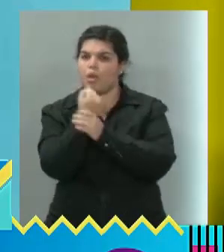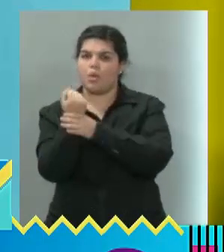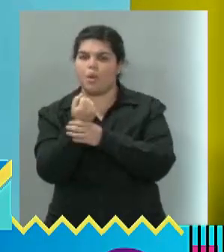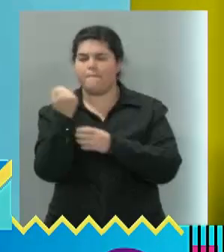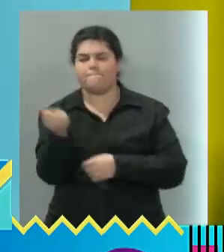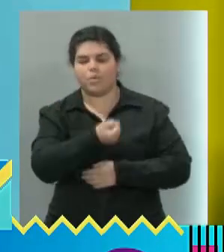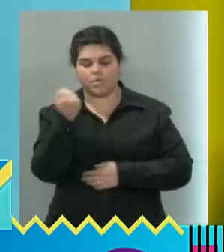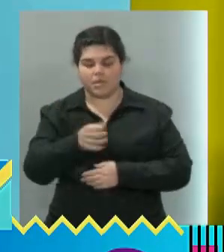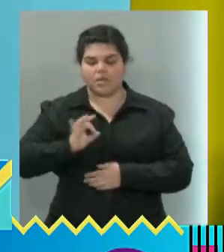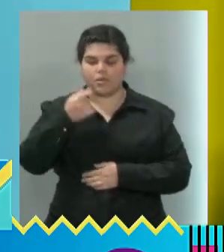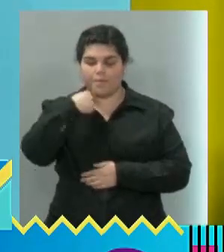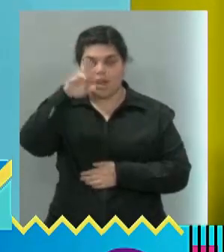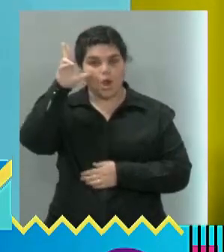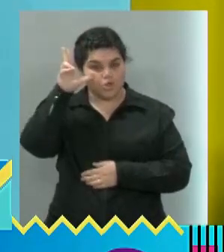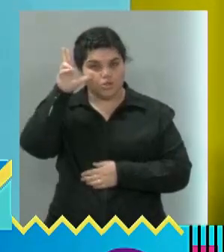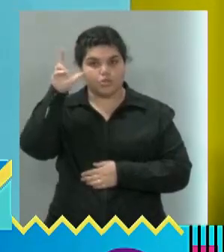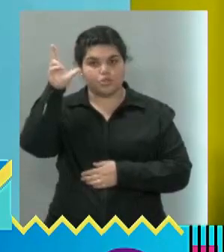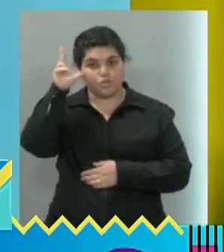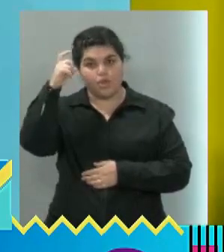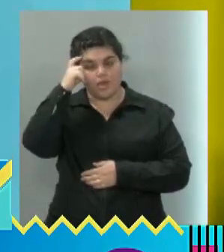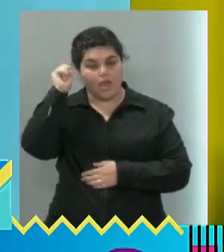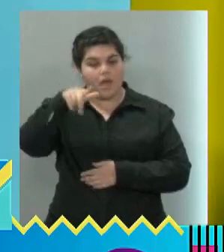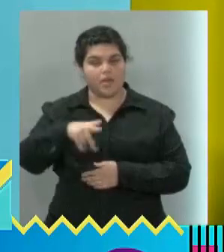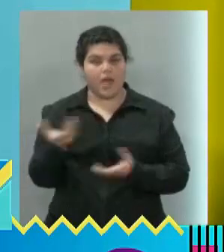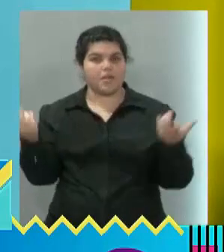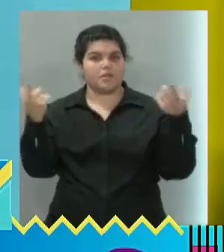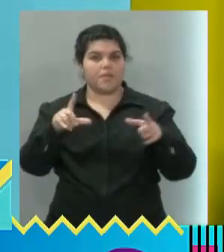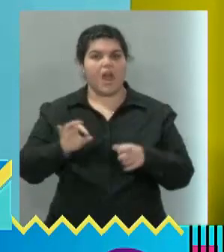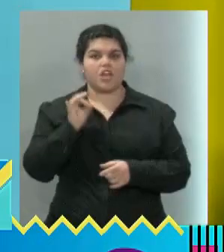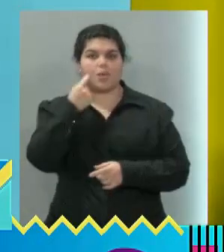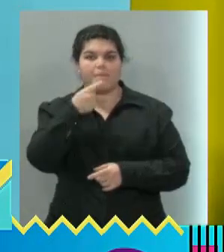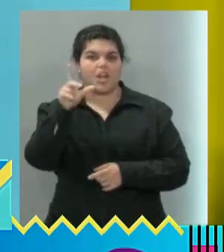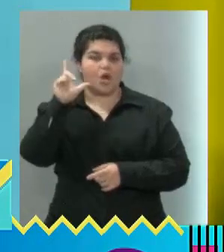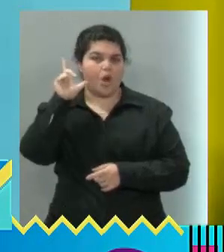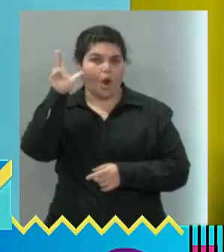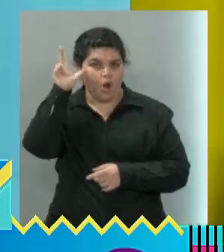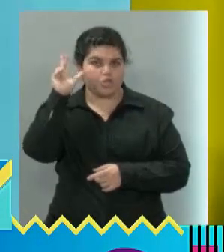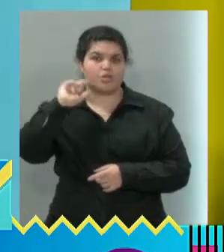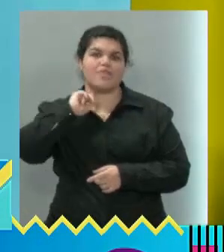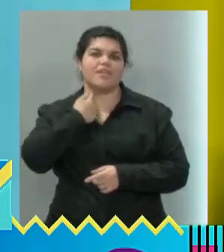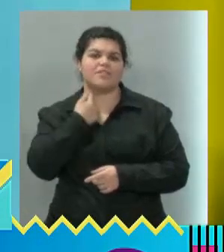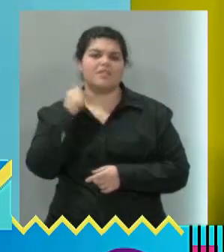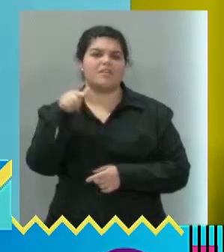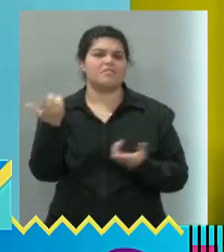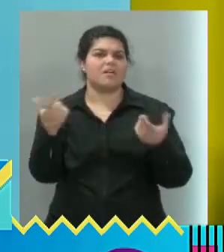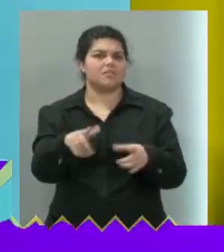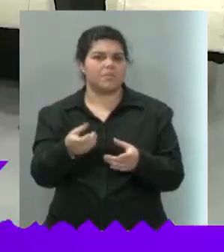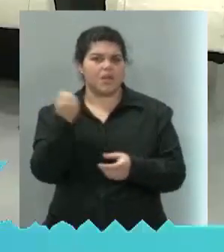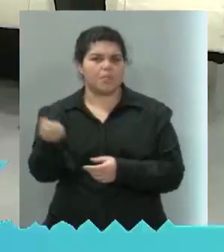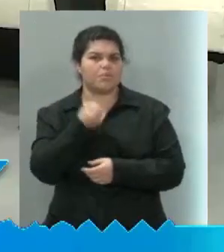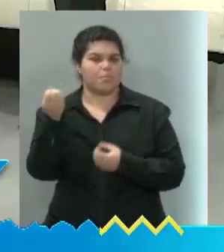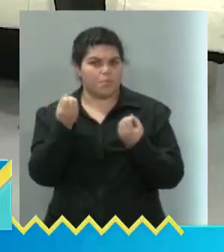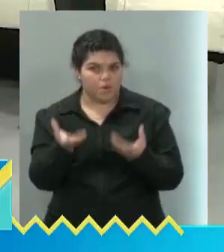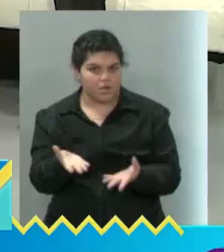de 1810 y que está relacionado con la Asamblea de 1813. ¿Por qué es tan importante esa asamblea para lo que va a ser